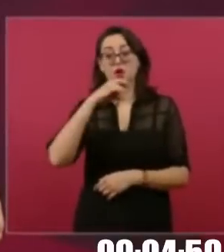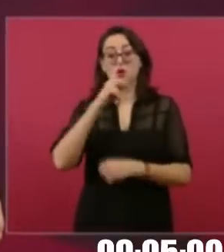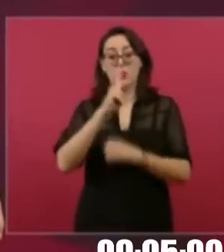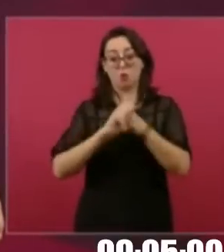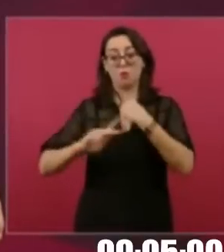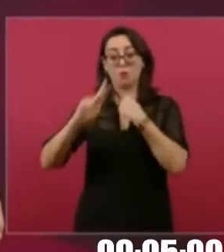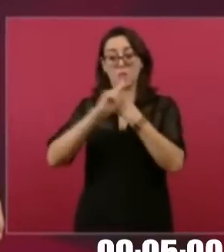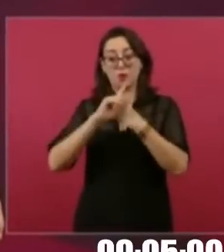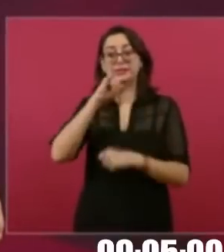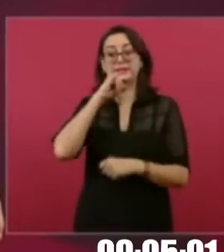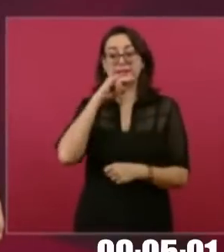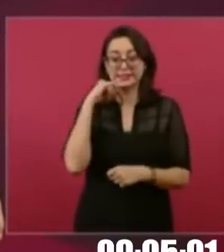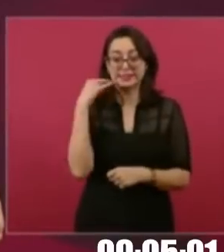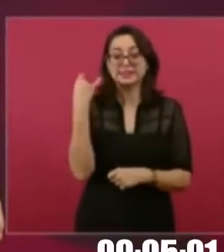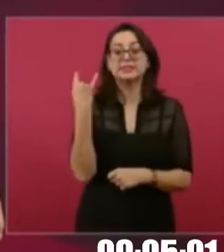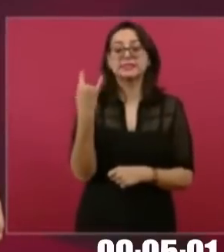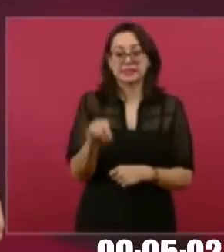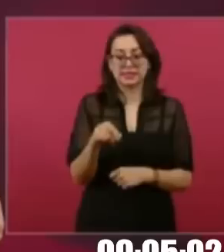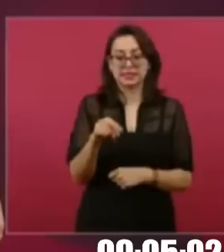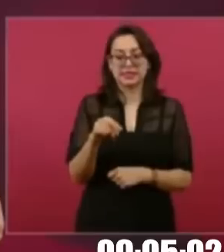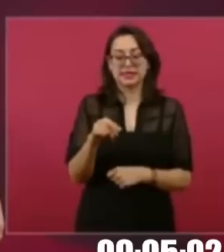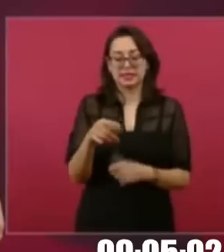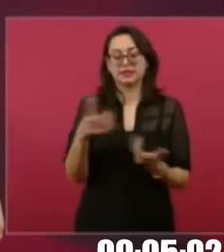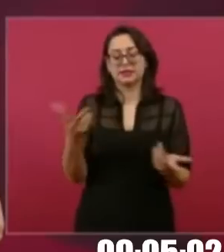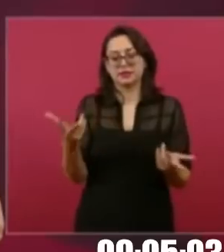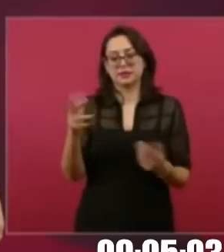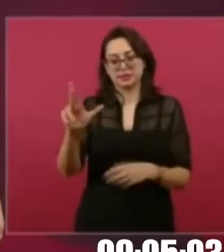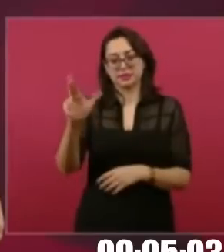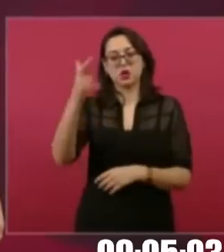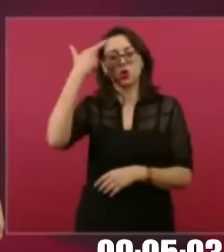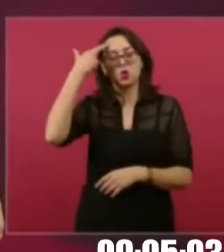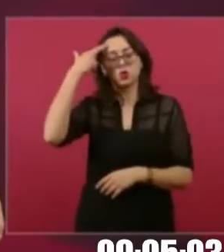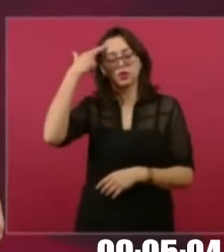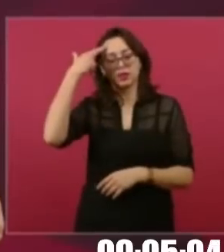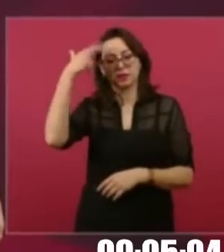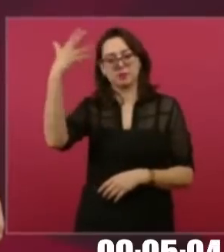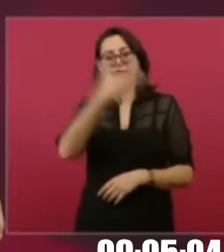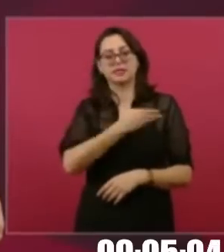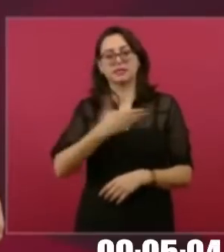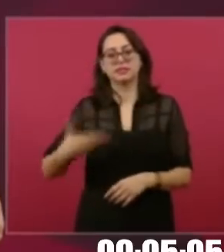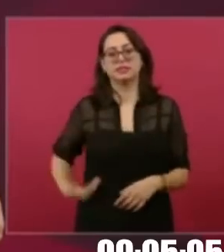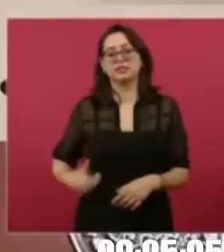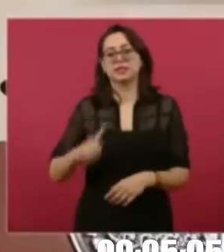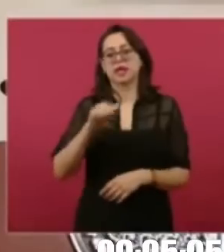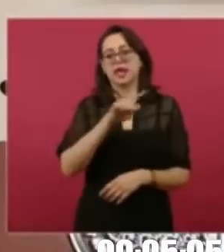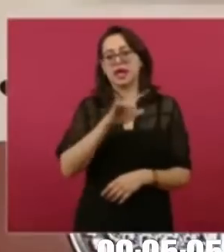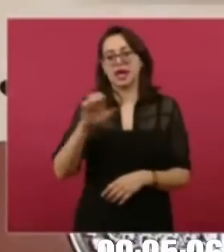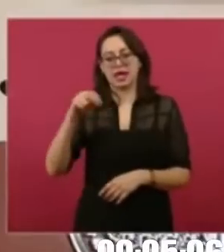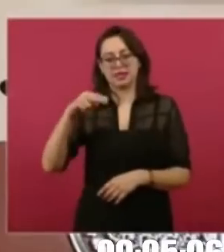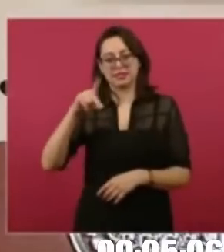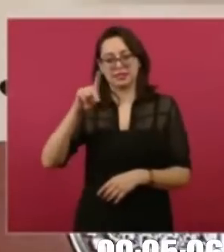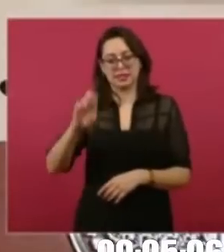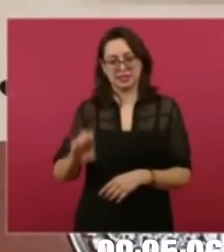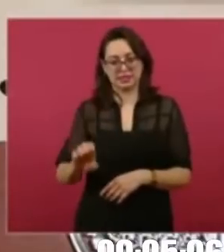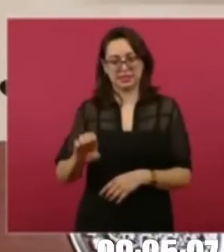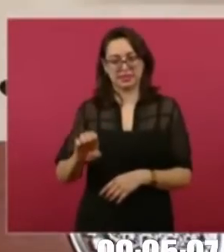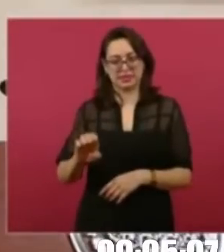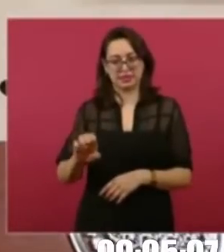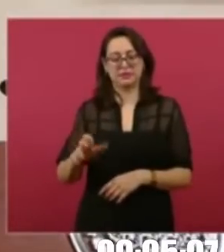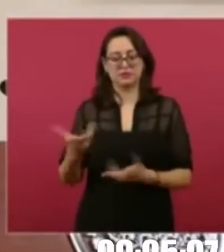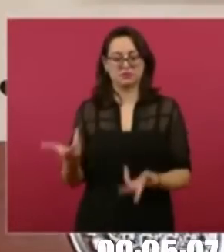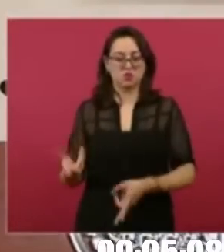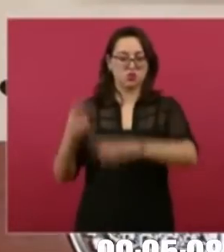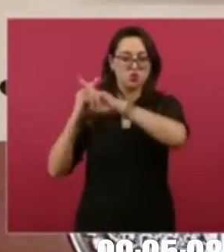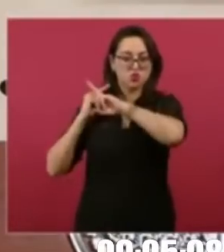a los actos para recordar al presidente Allende a 50 años del